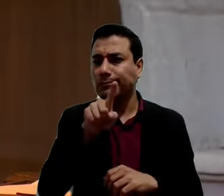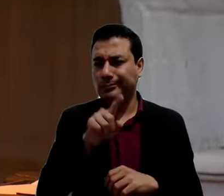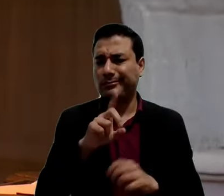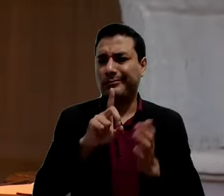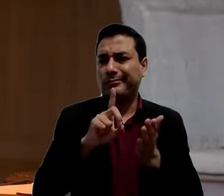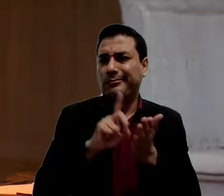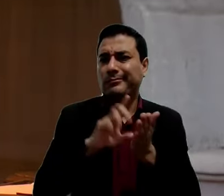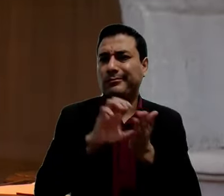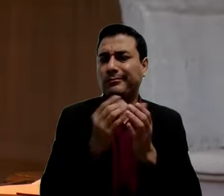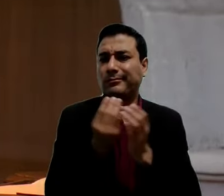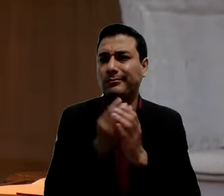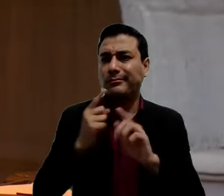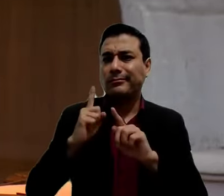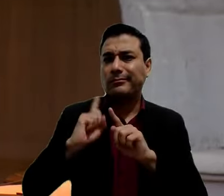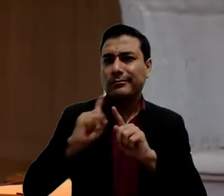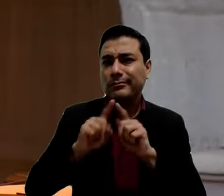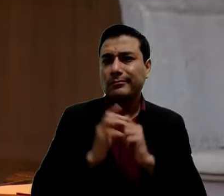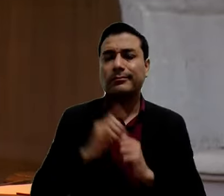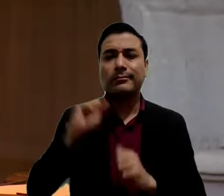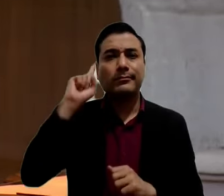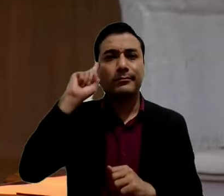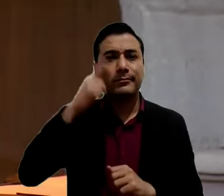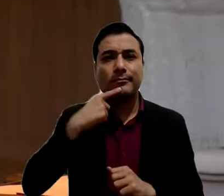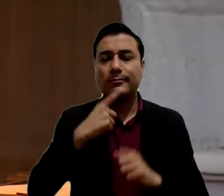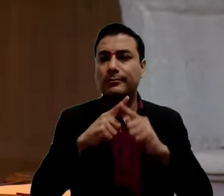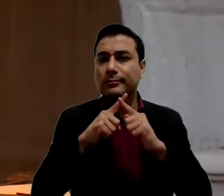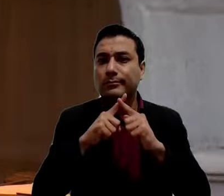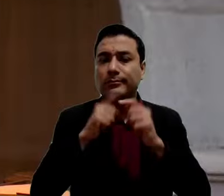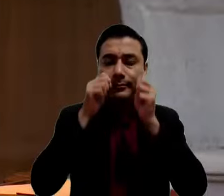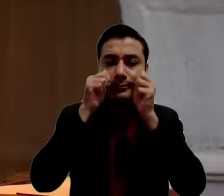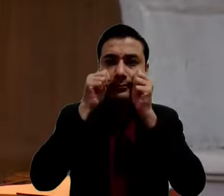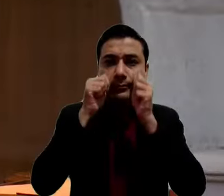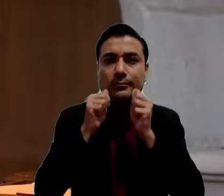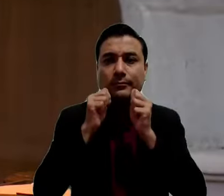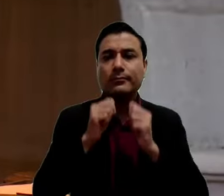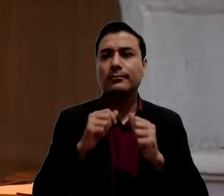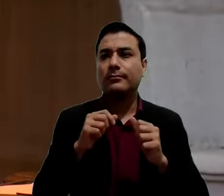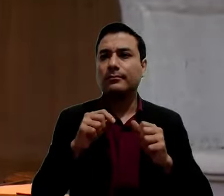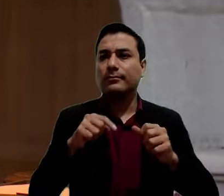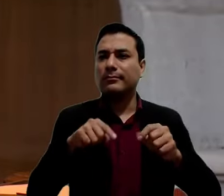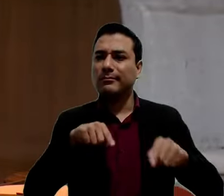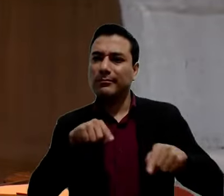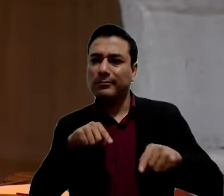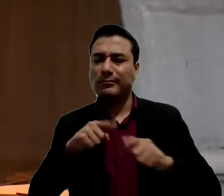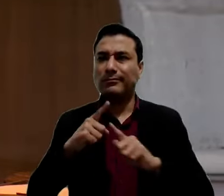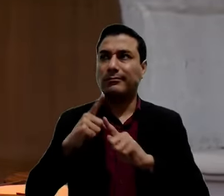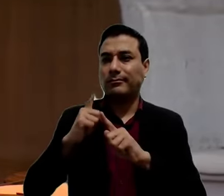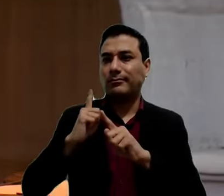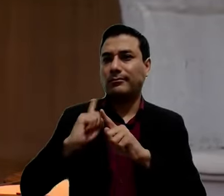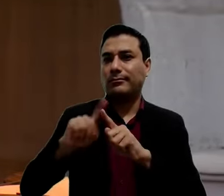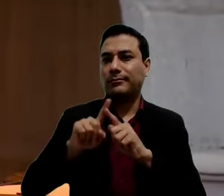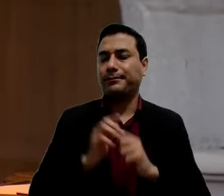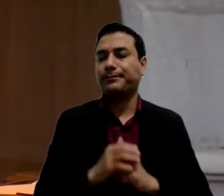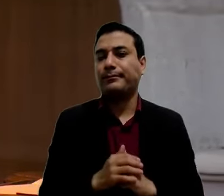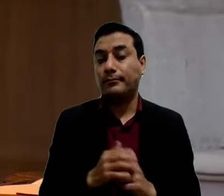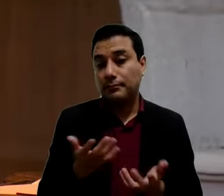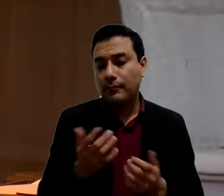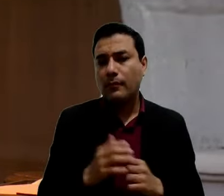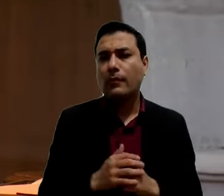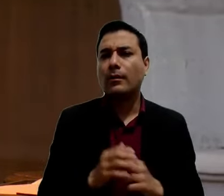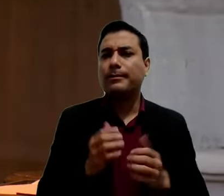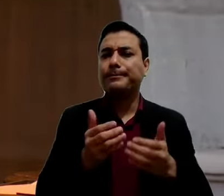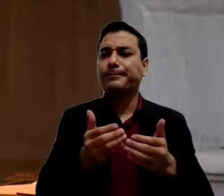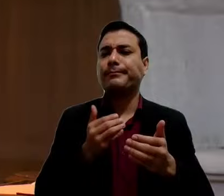discapacidades sordomudas ciegas parapléjicas entre otras De antemano